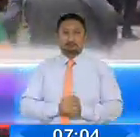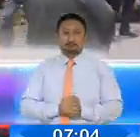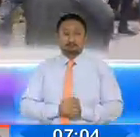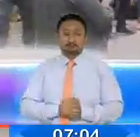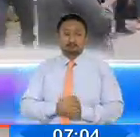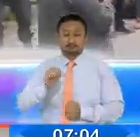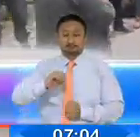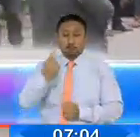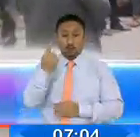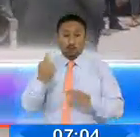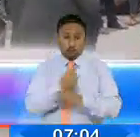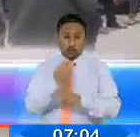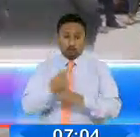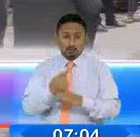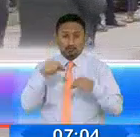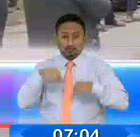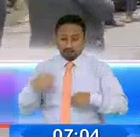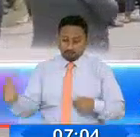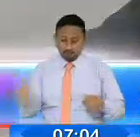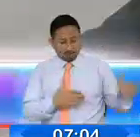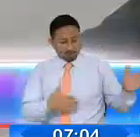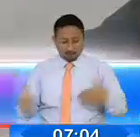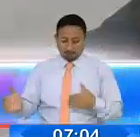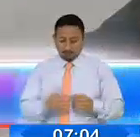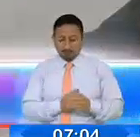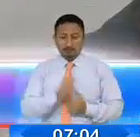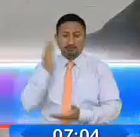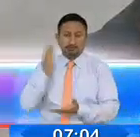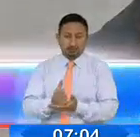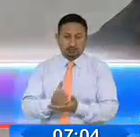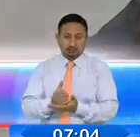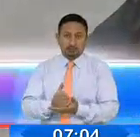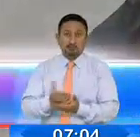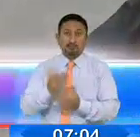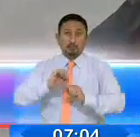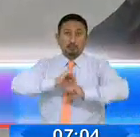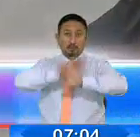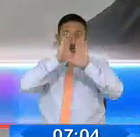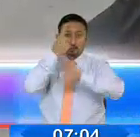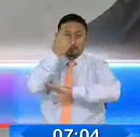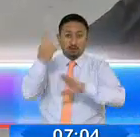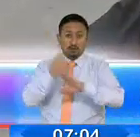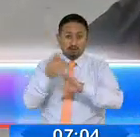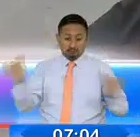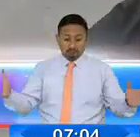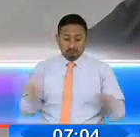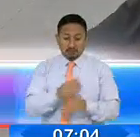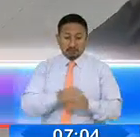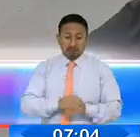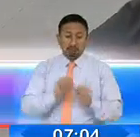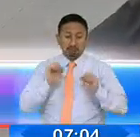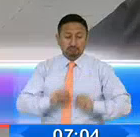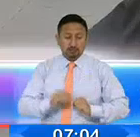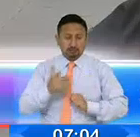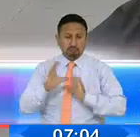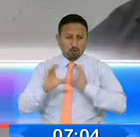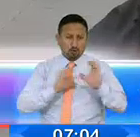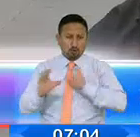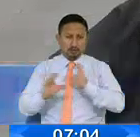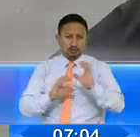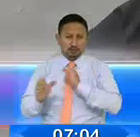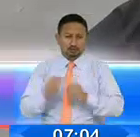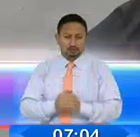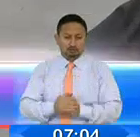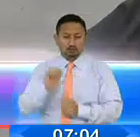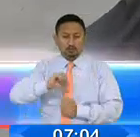accedieron cada hora a dejar pasar a los carros. Hemos estado dando también la mañana una hora, y vamos a tratar de seguir conversando con ellos para que